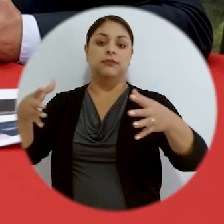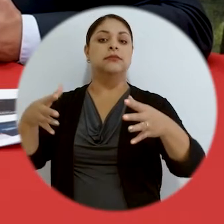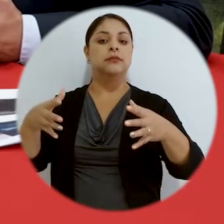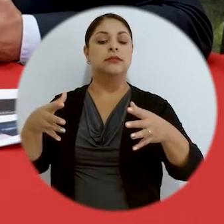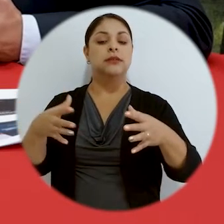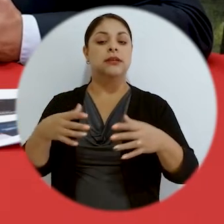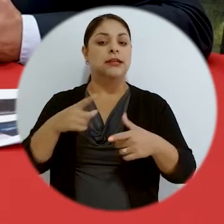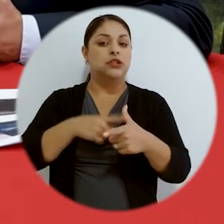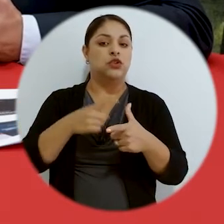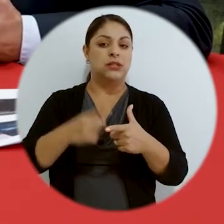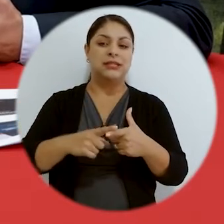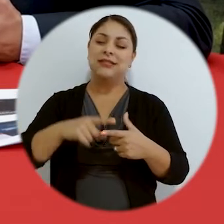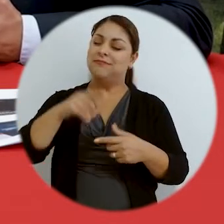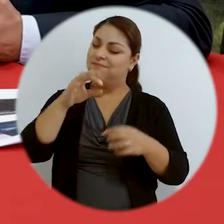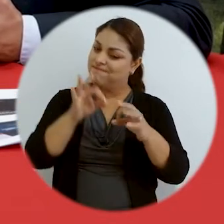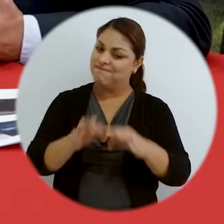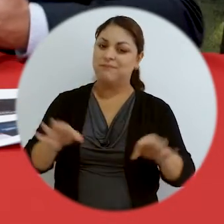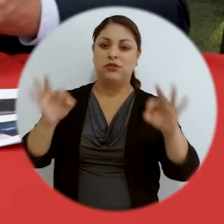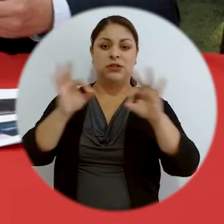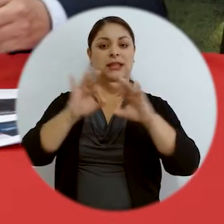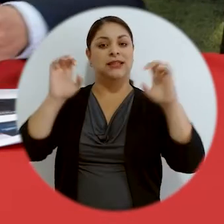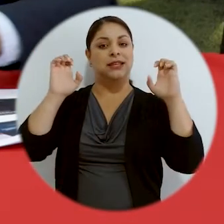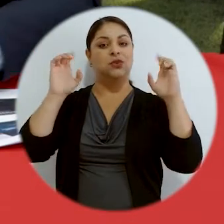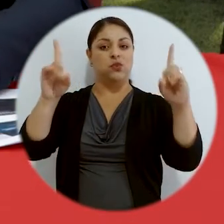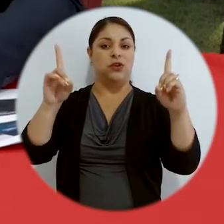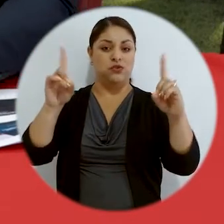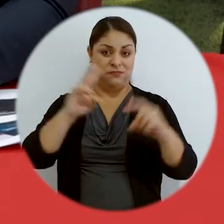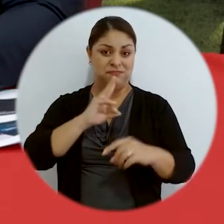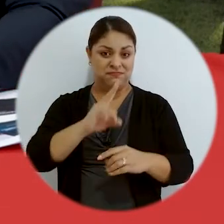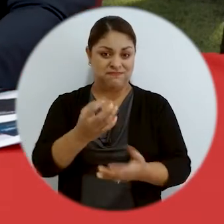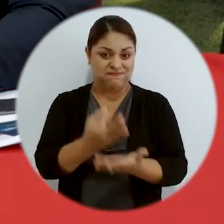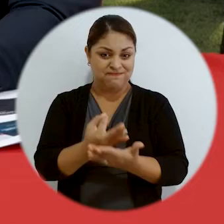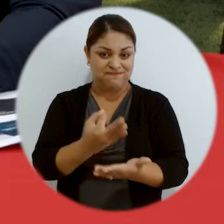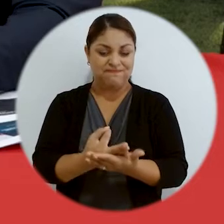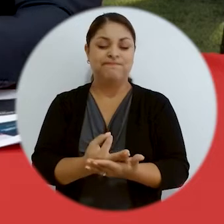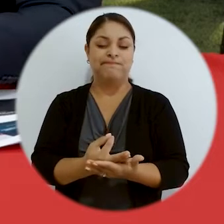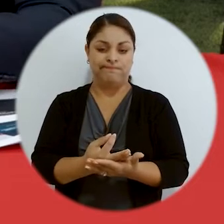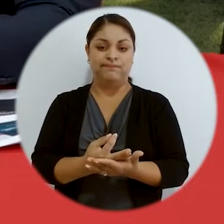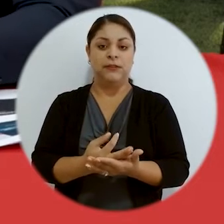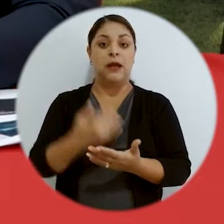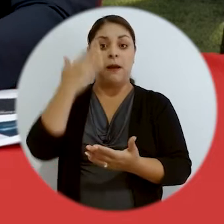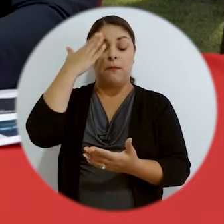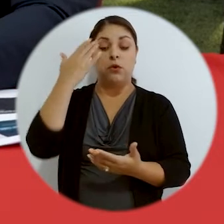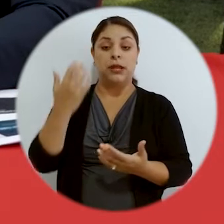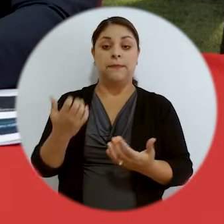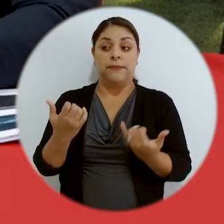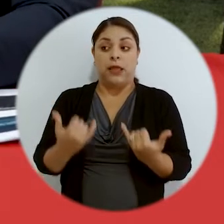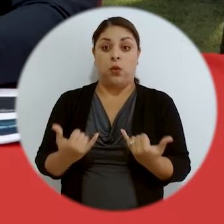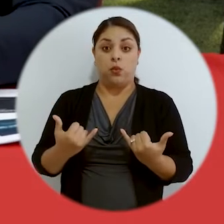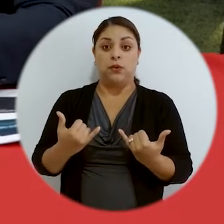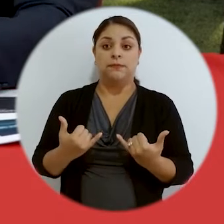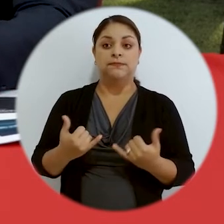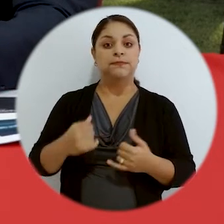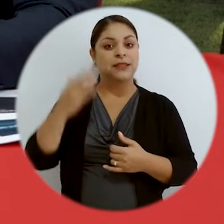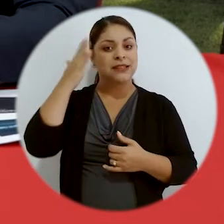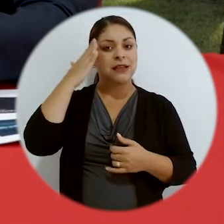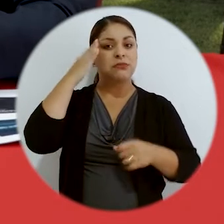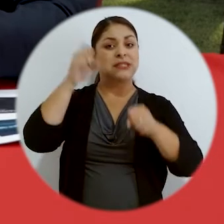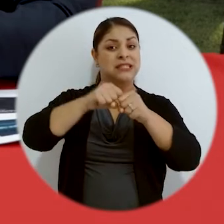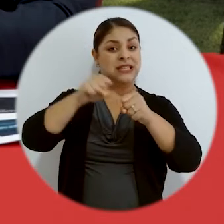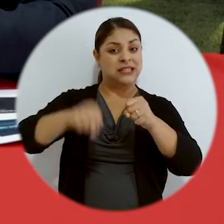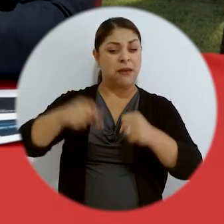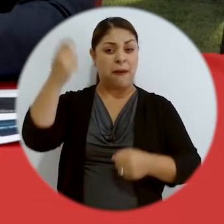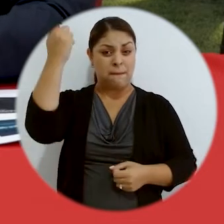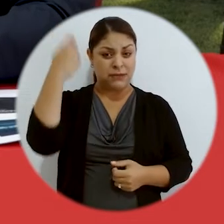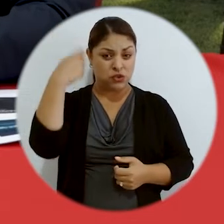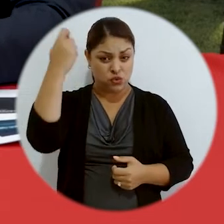la presión se hace más grande, la necesidad de estar educado financieramente se hace más grande también. Los focos rojos cada vez son mayores, ¿verdad? Sabemos que los